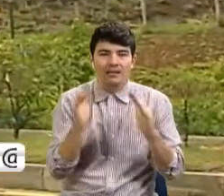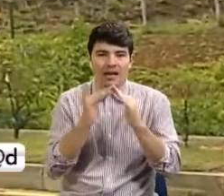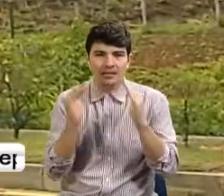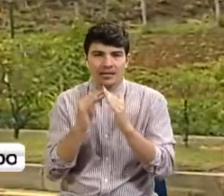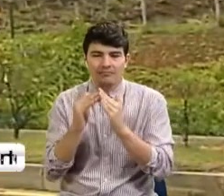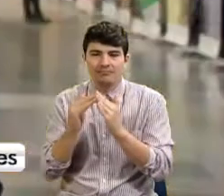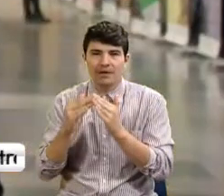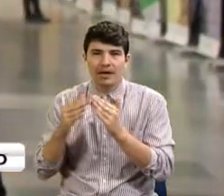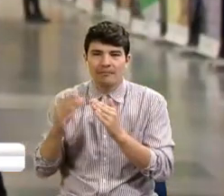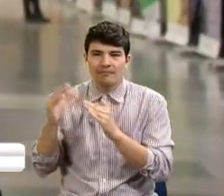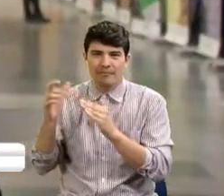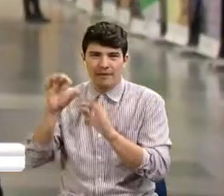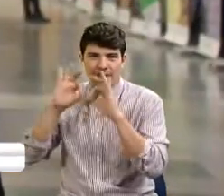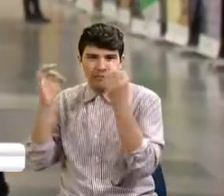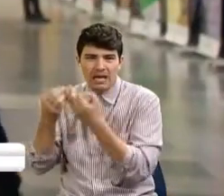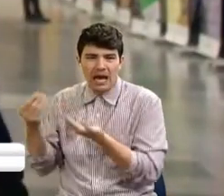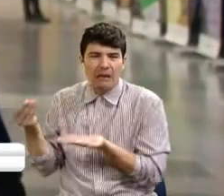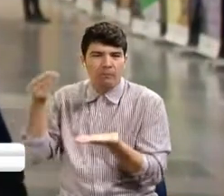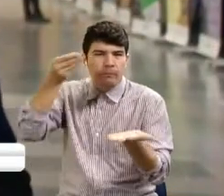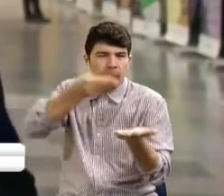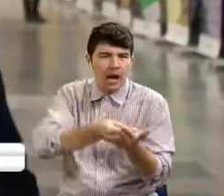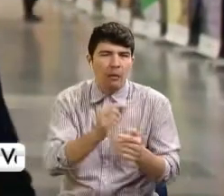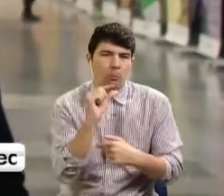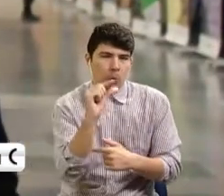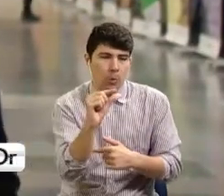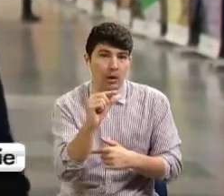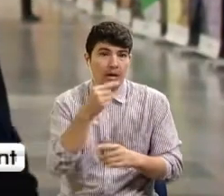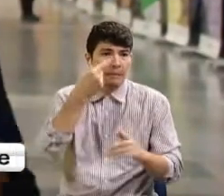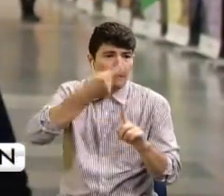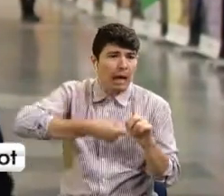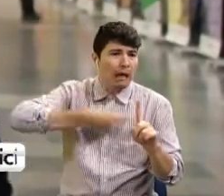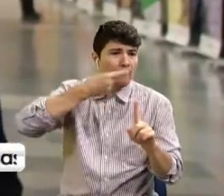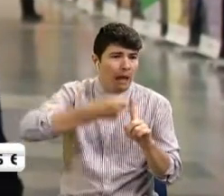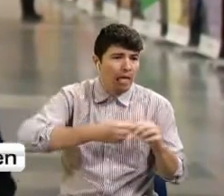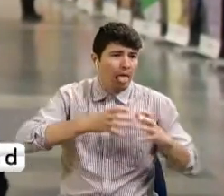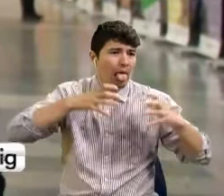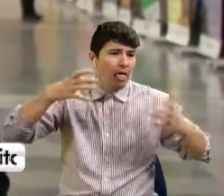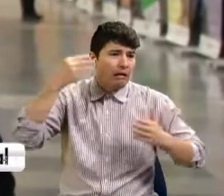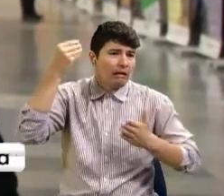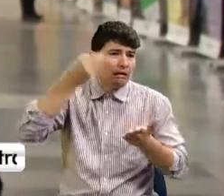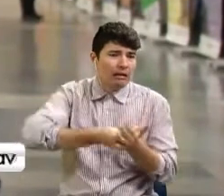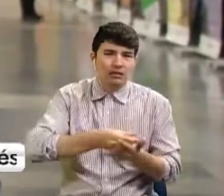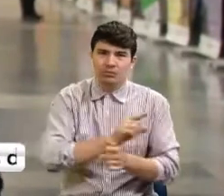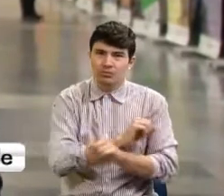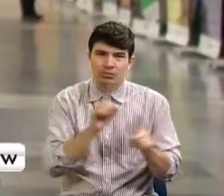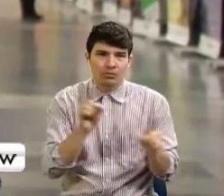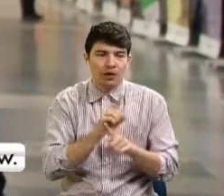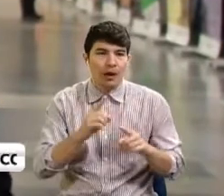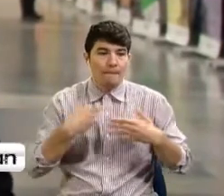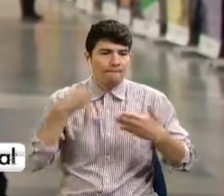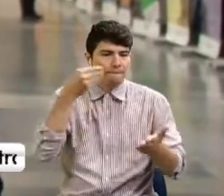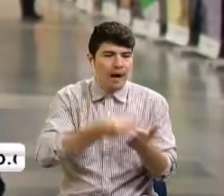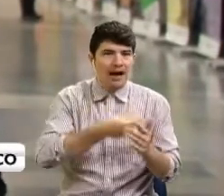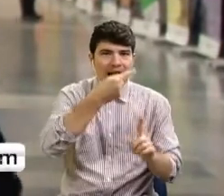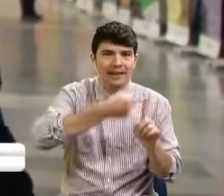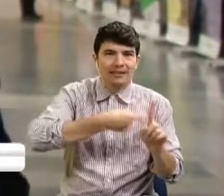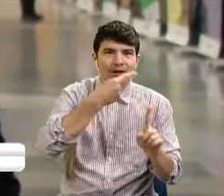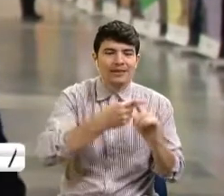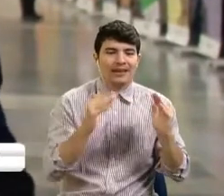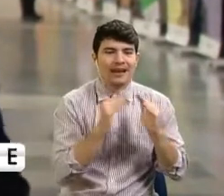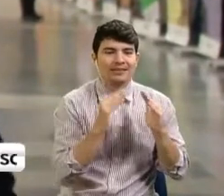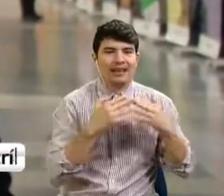aporta pero son porcentajes muy pequeños en vez de estar pagando arriendo gigantescos a que van a pagar por su casa propia o su vivienda propia